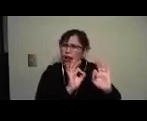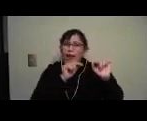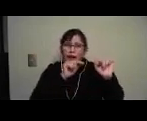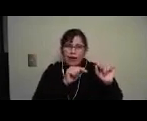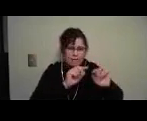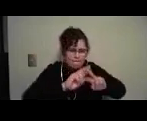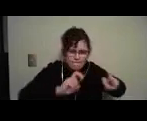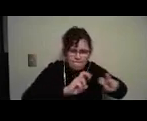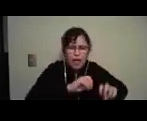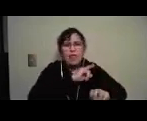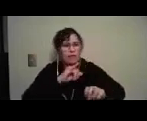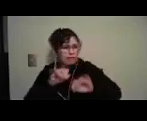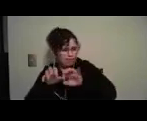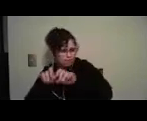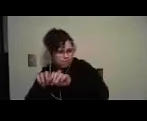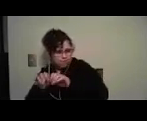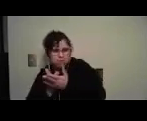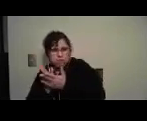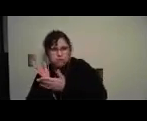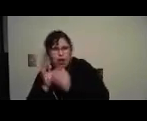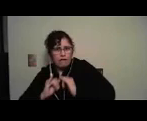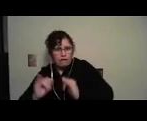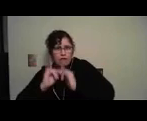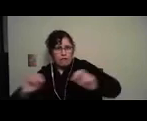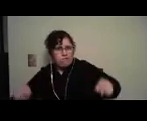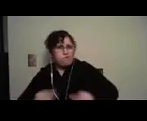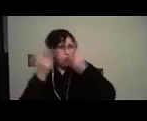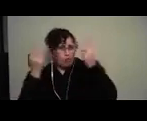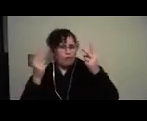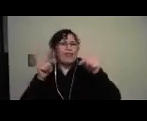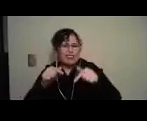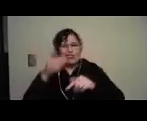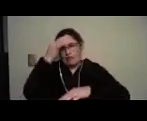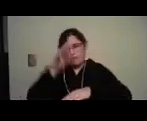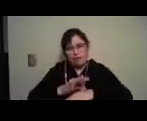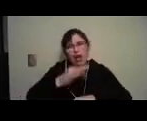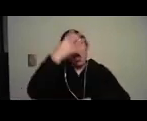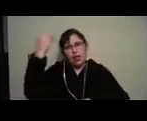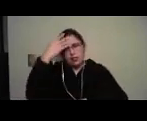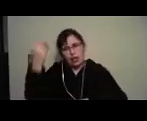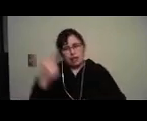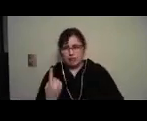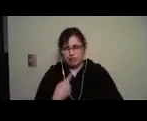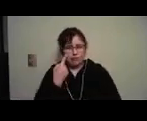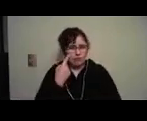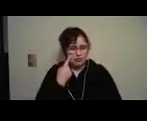se conoce hoy en día como enfermedad de Alzheimer, ¿ya? También se le